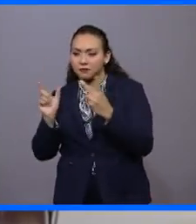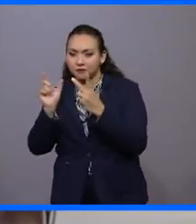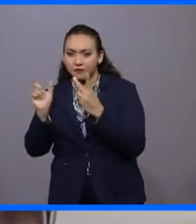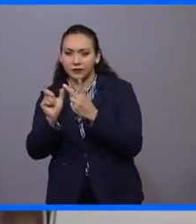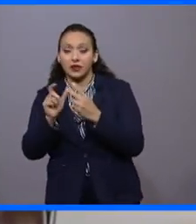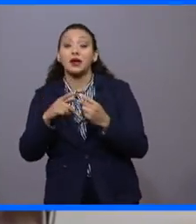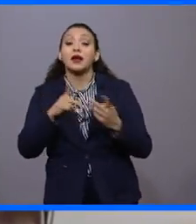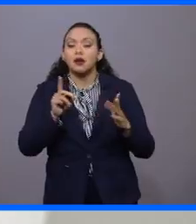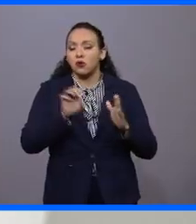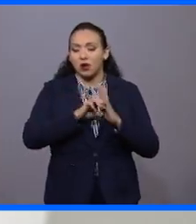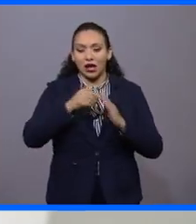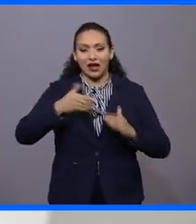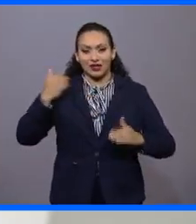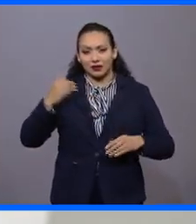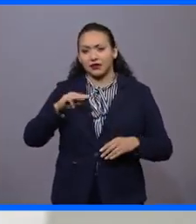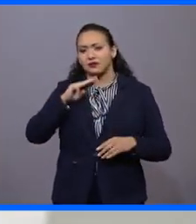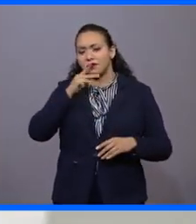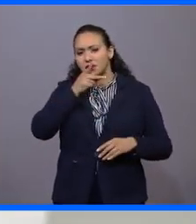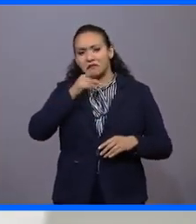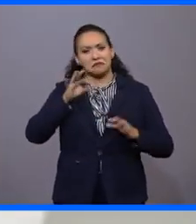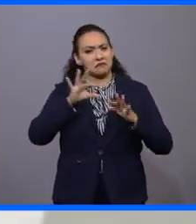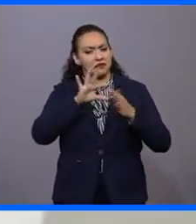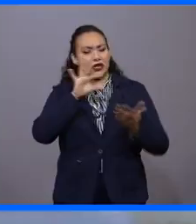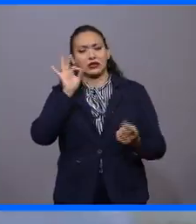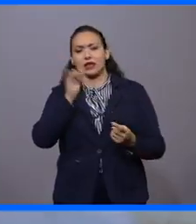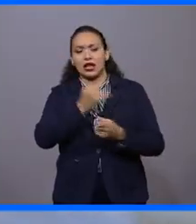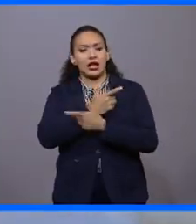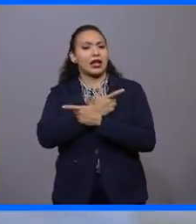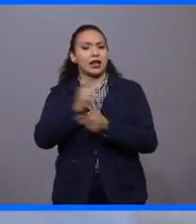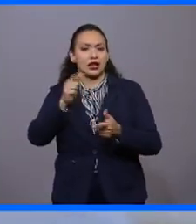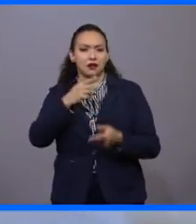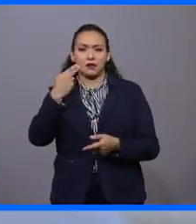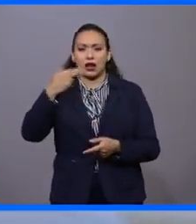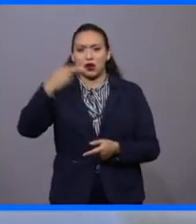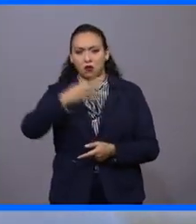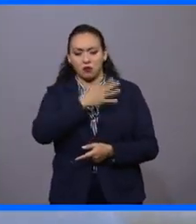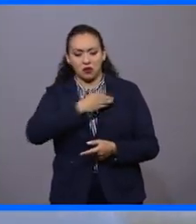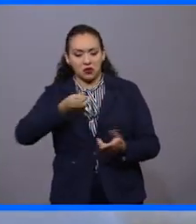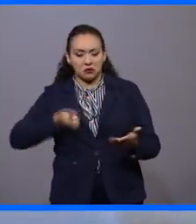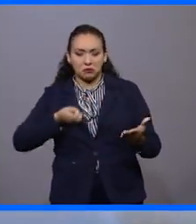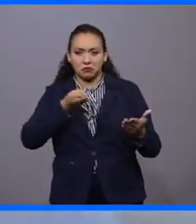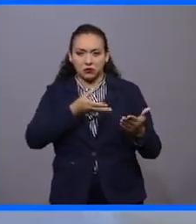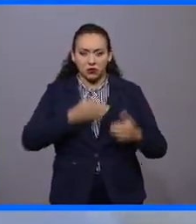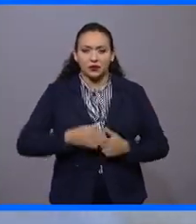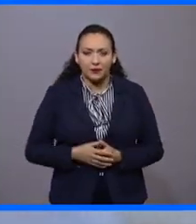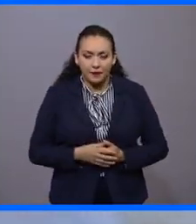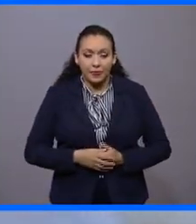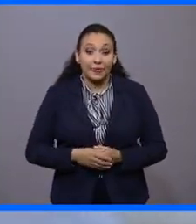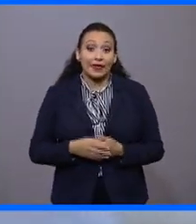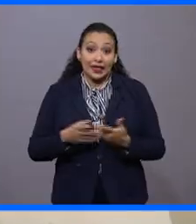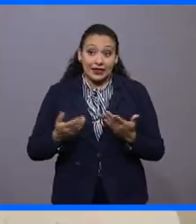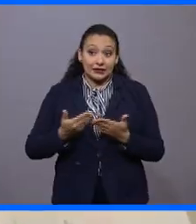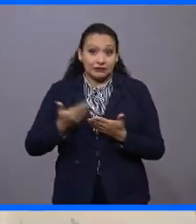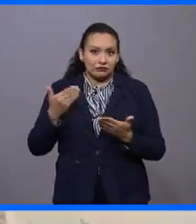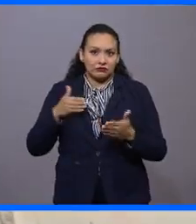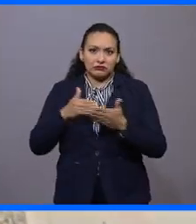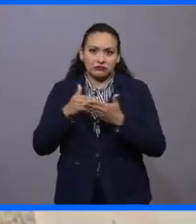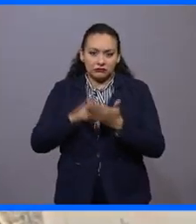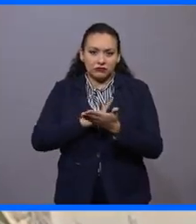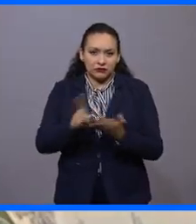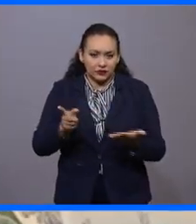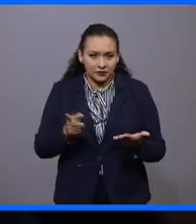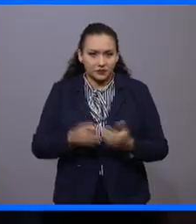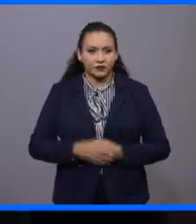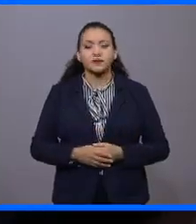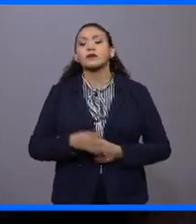nombre de los hijos sin injerencias arbitrarias del Estado, lo que obstaculizaba el ejercicio de este derecho. El Pleno